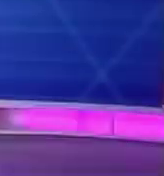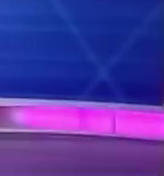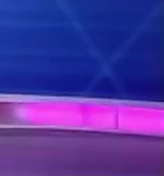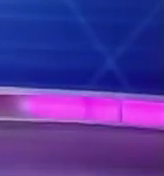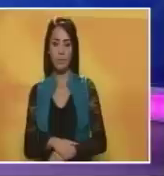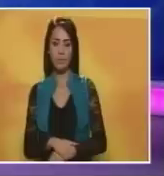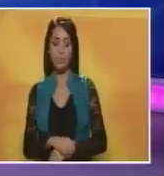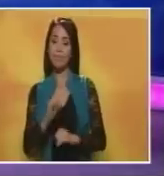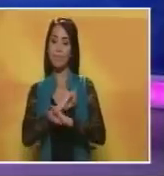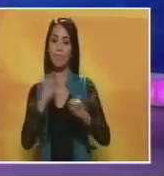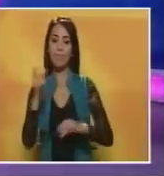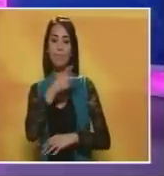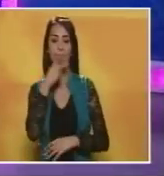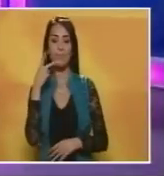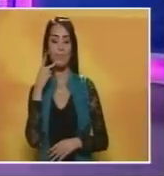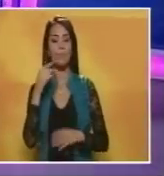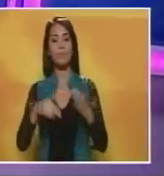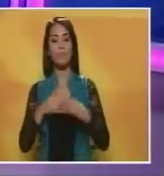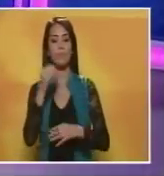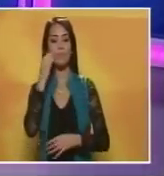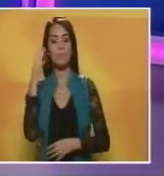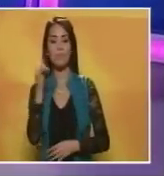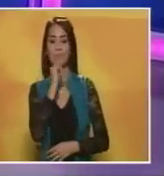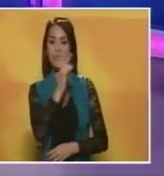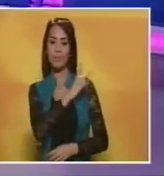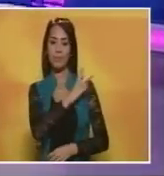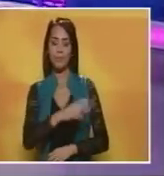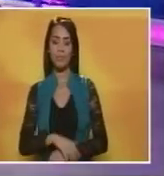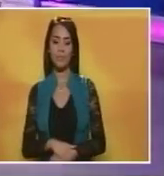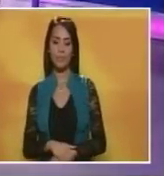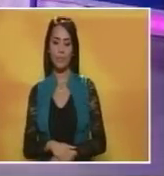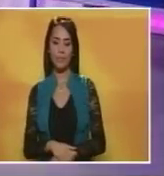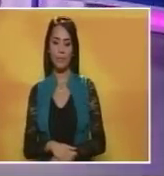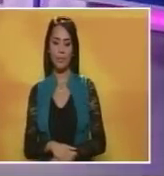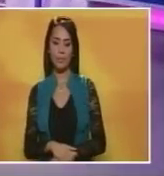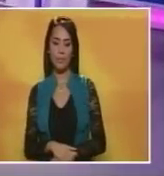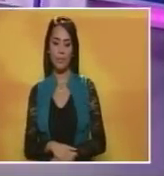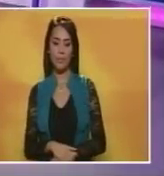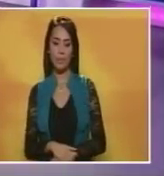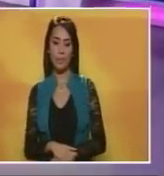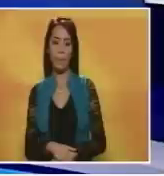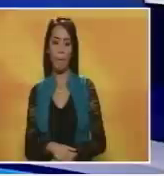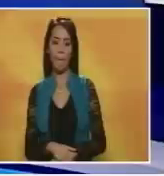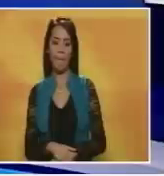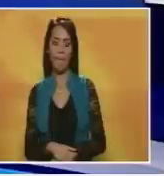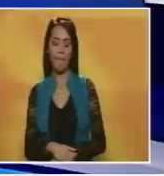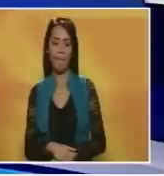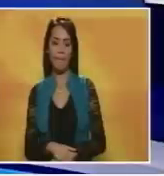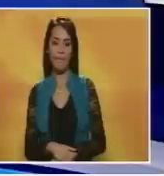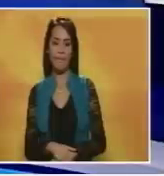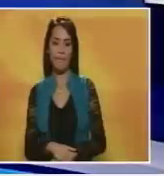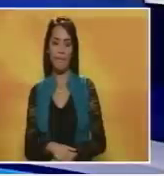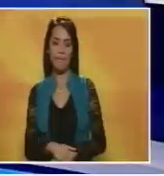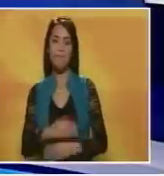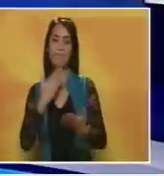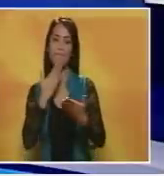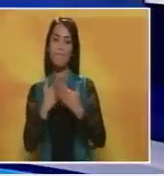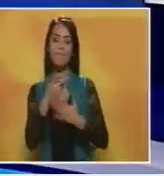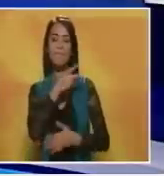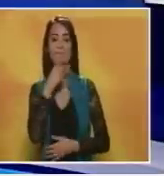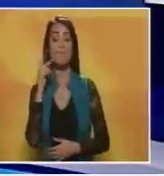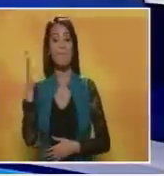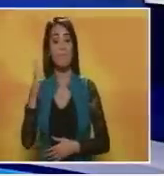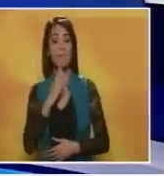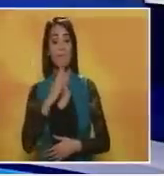así llegamos al final si quiere los cuadros y los espero una próxima emisión de estrenos y estrellas por su noticiero venevisión gracias quería